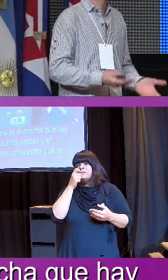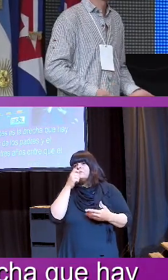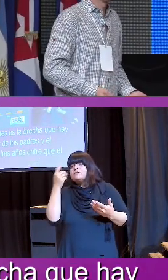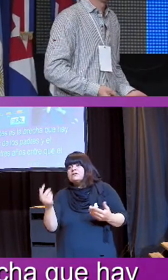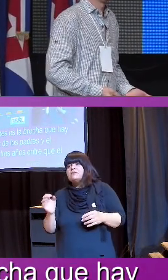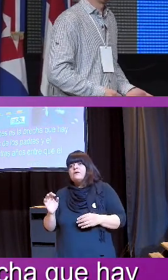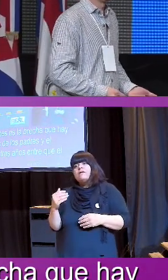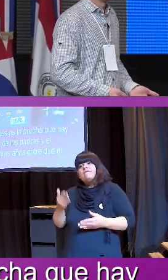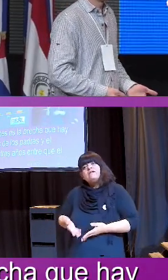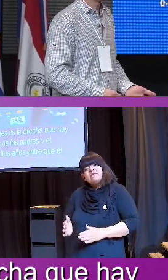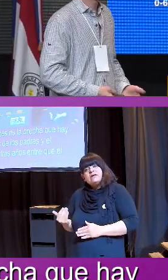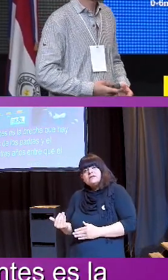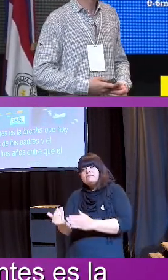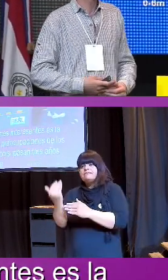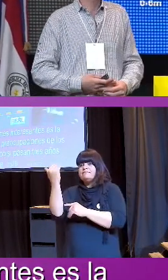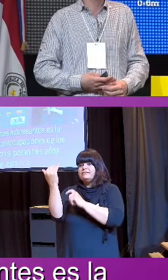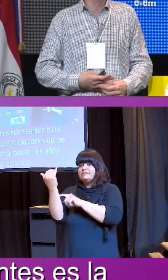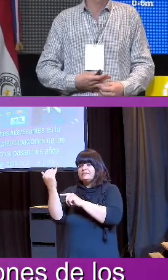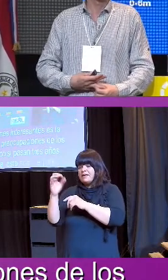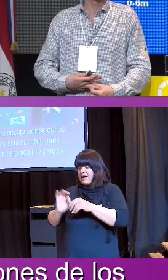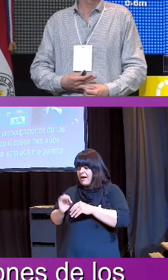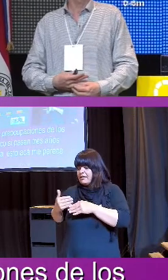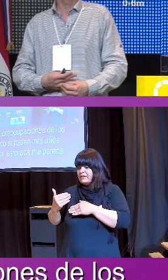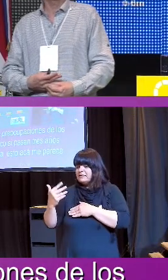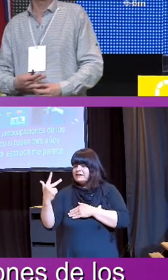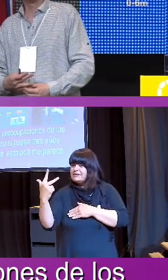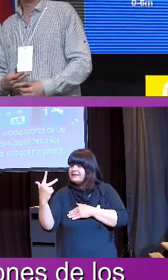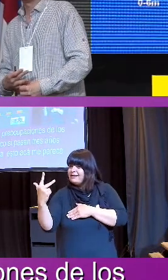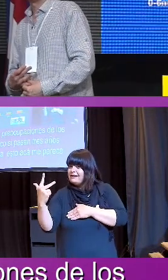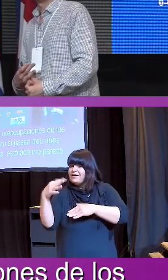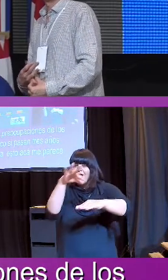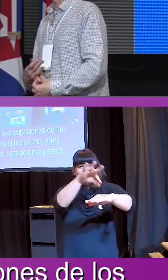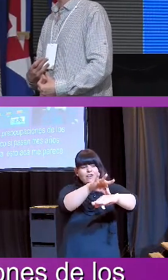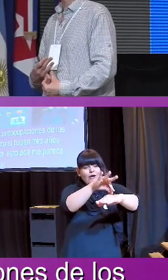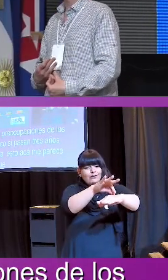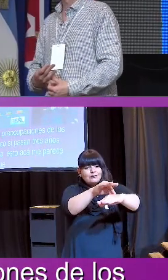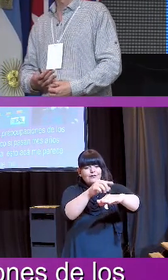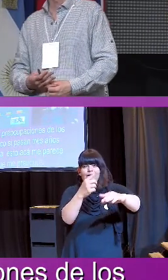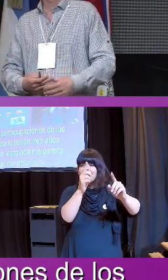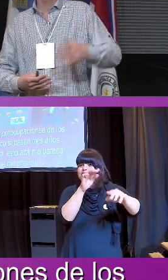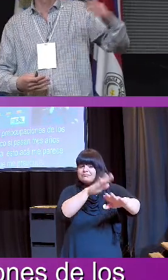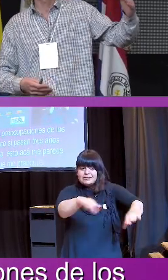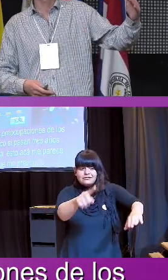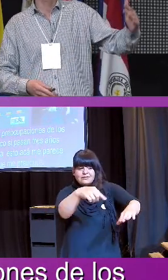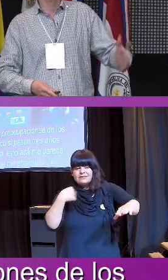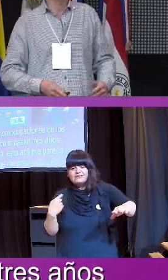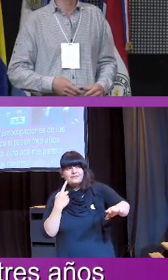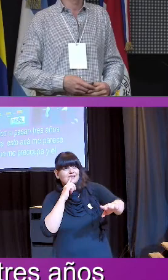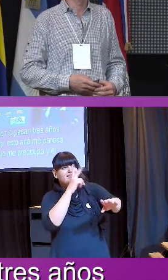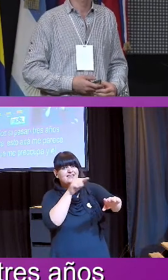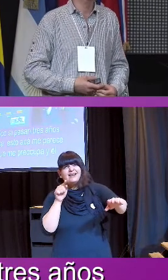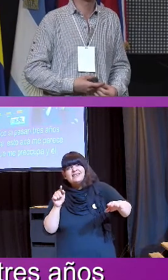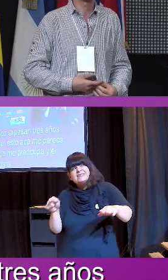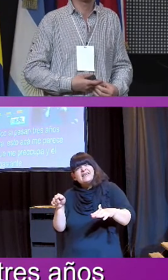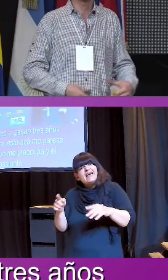pediatra: esto acá me parece que hay algo que es distinto, algo que me preocupa, y el momento que llega el diagnóstico